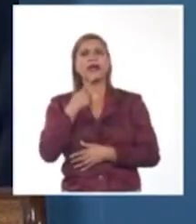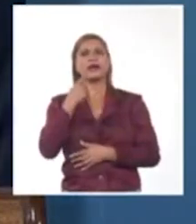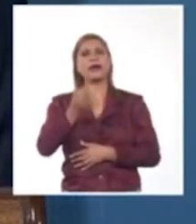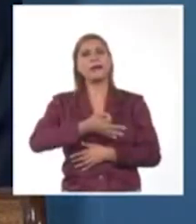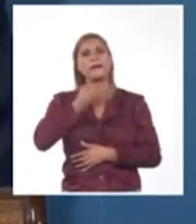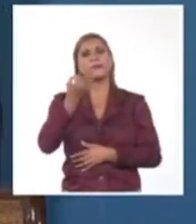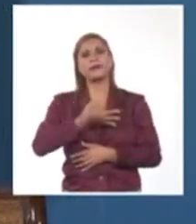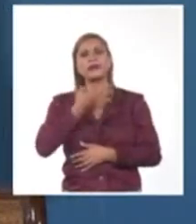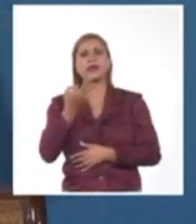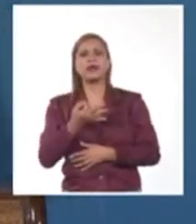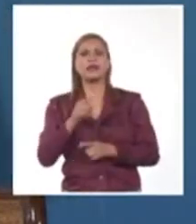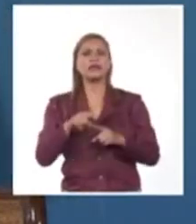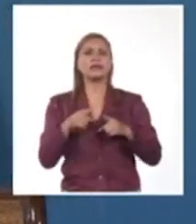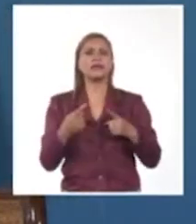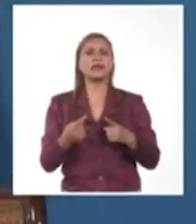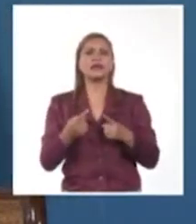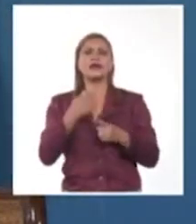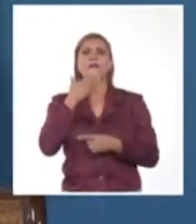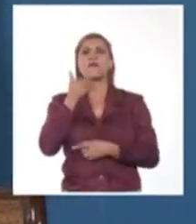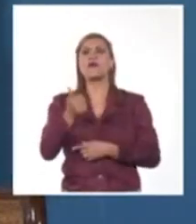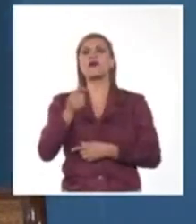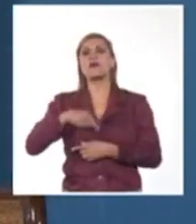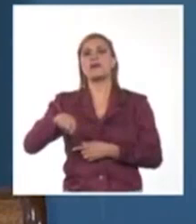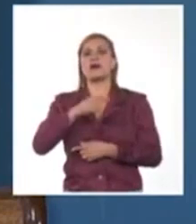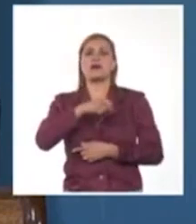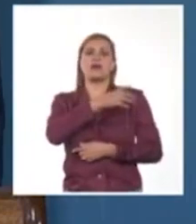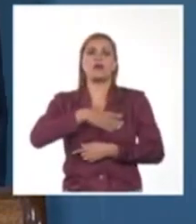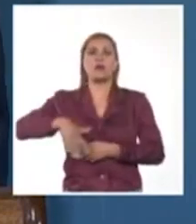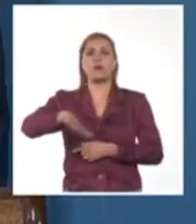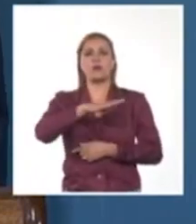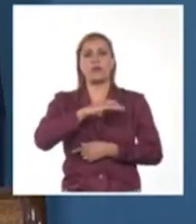redundarían en beneficio de nuestros pueblos